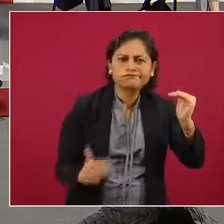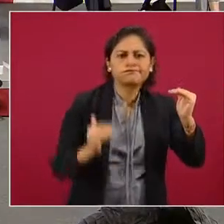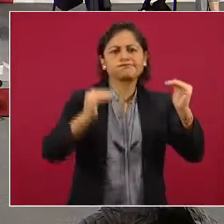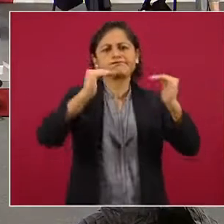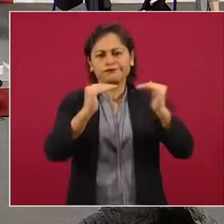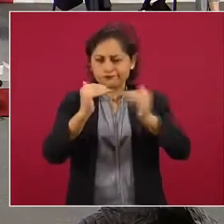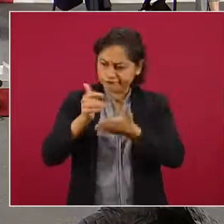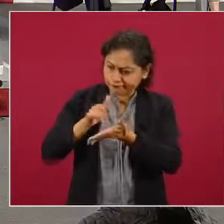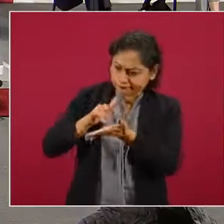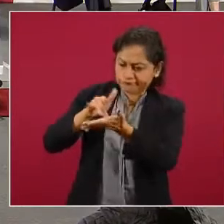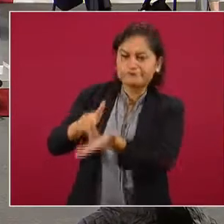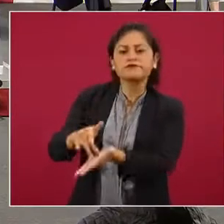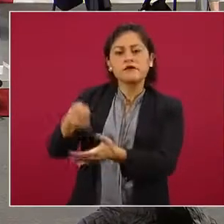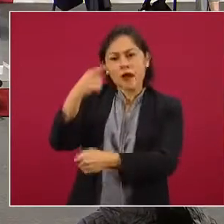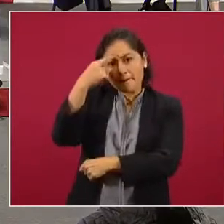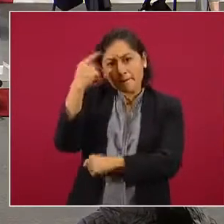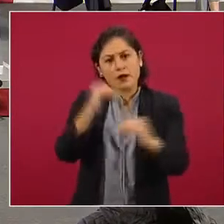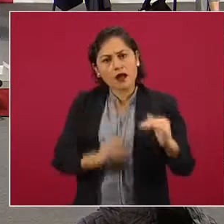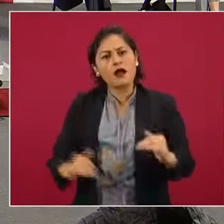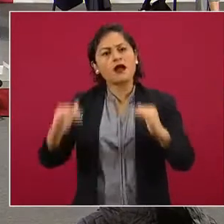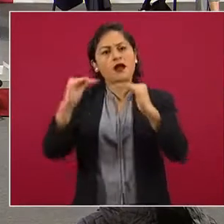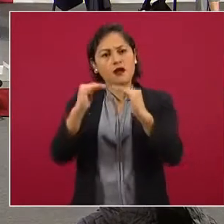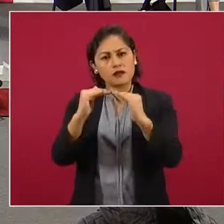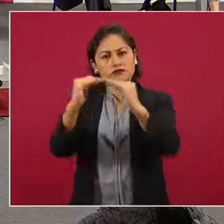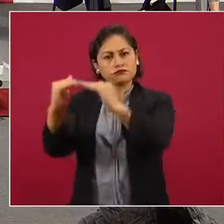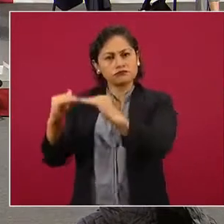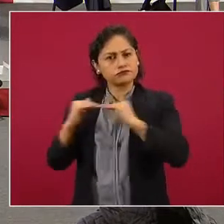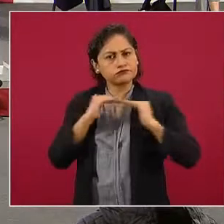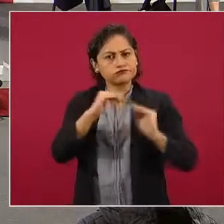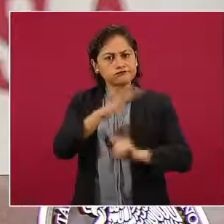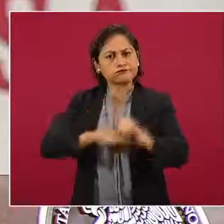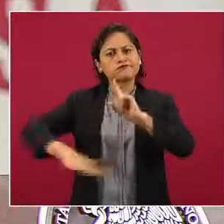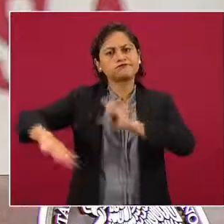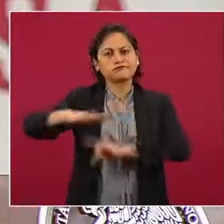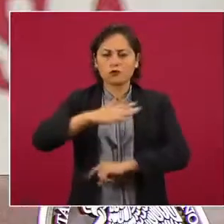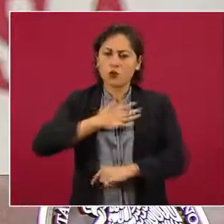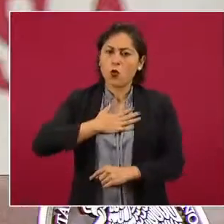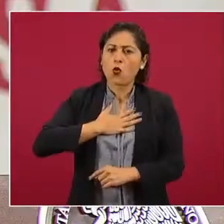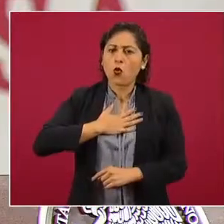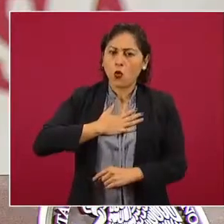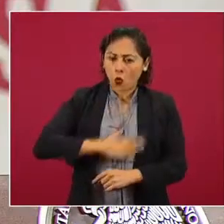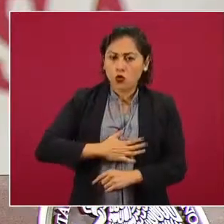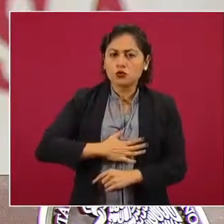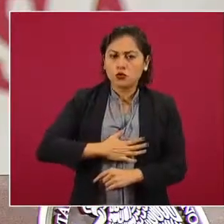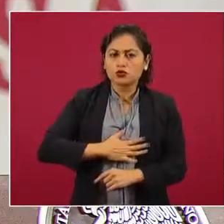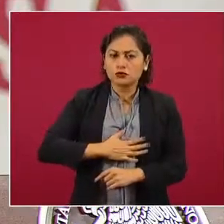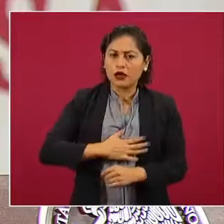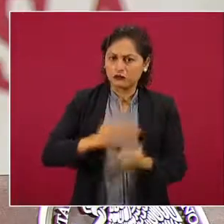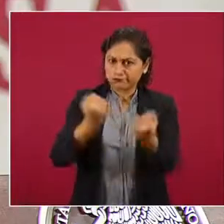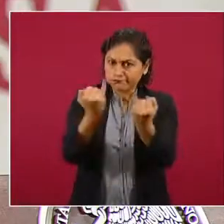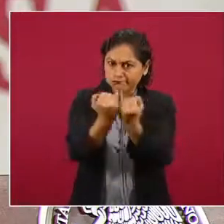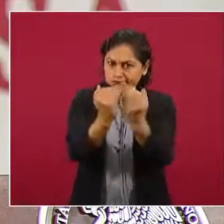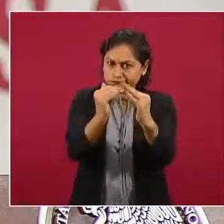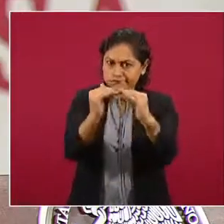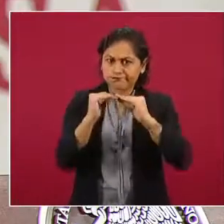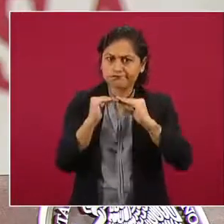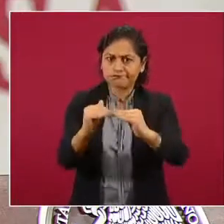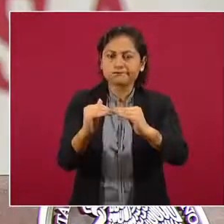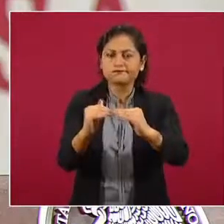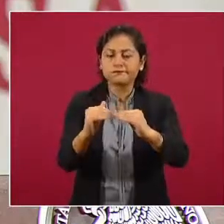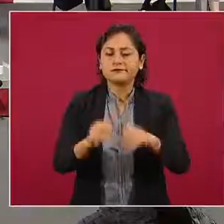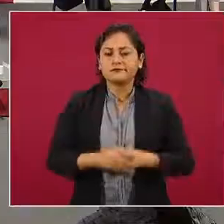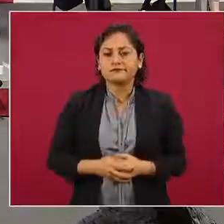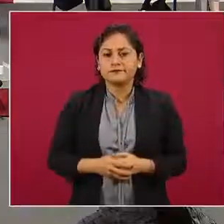la pobreza a fin de construir una sociedad más justa y más igualitaria. De la